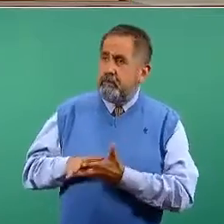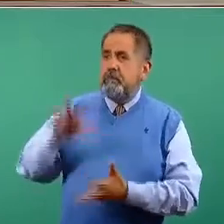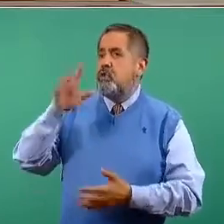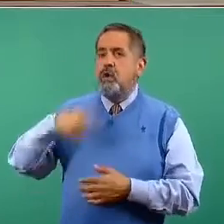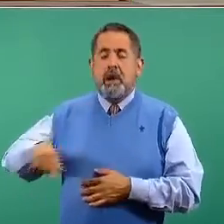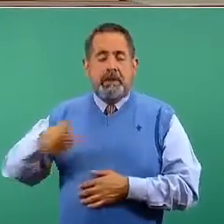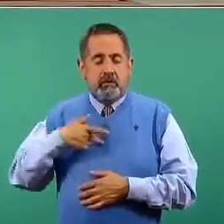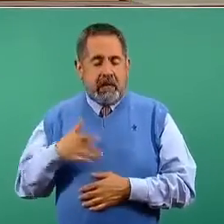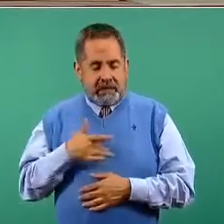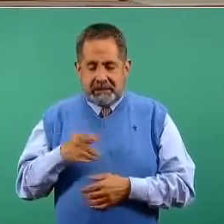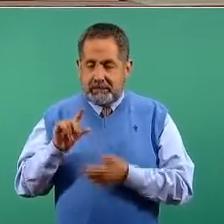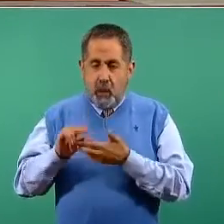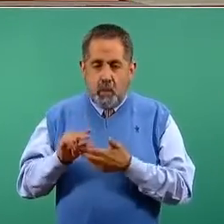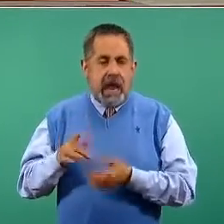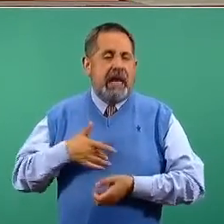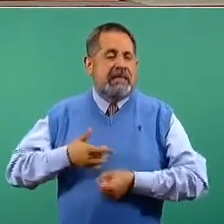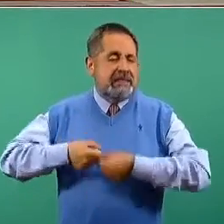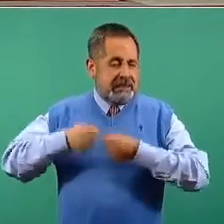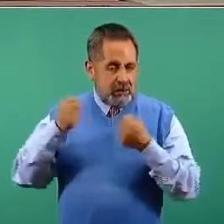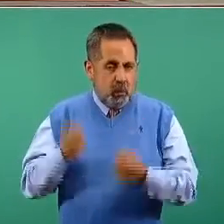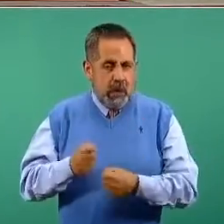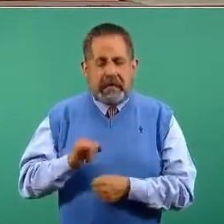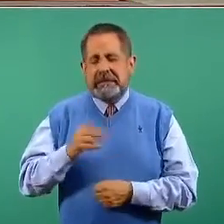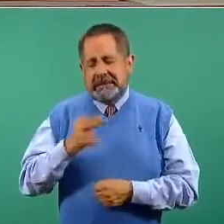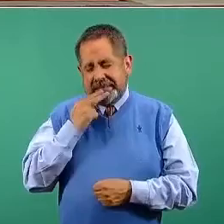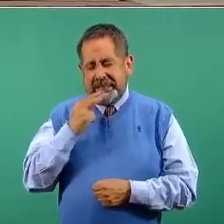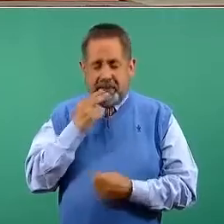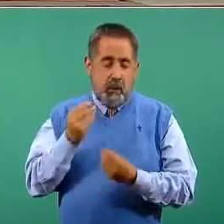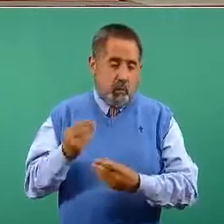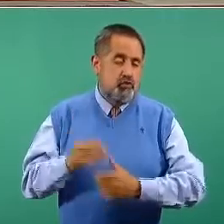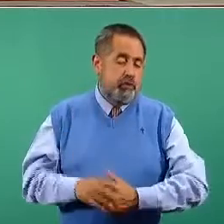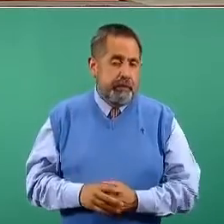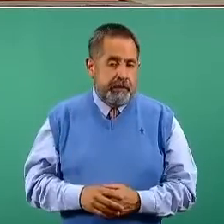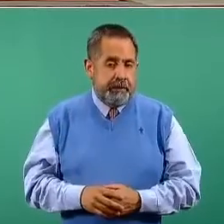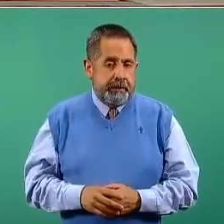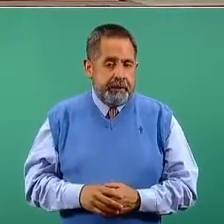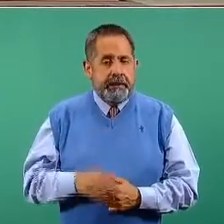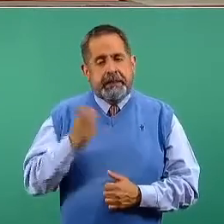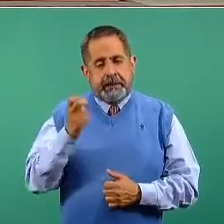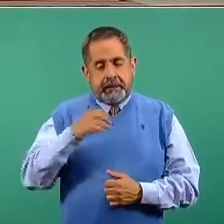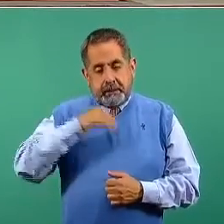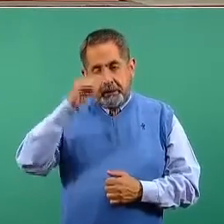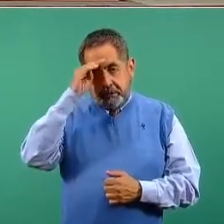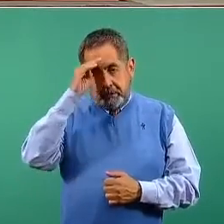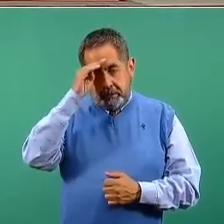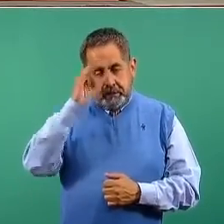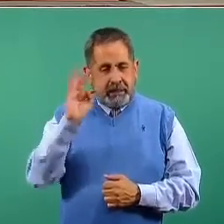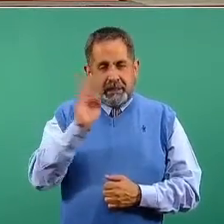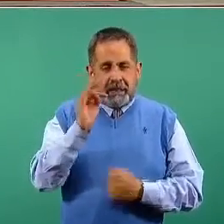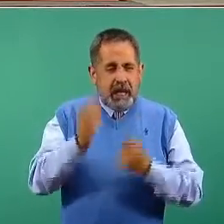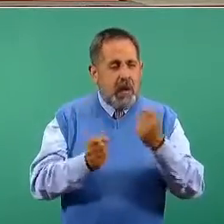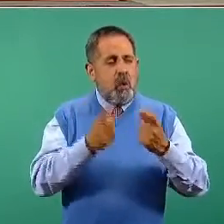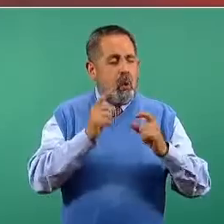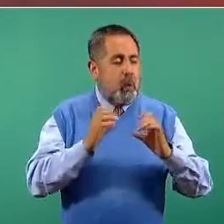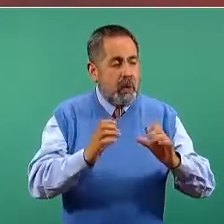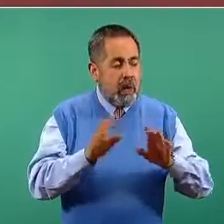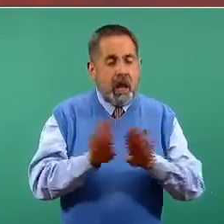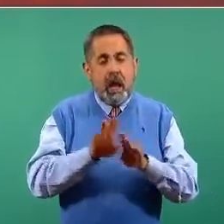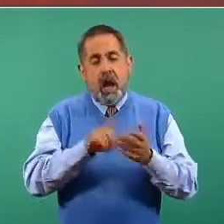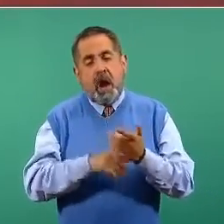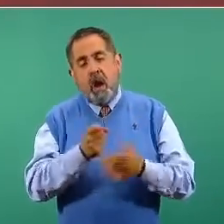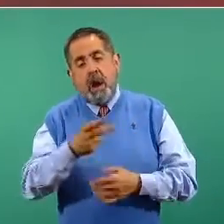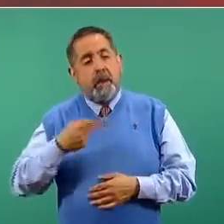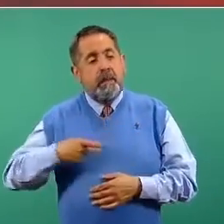población, segura y desde luego eficaz. Y solamente tener precaución específica en